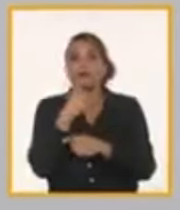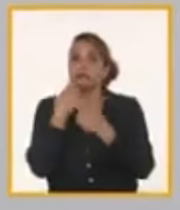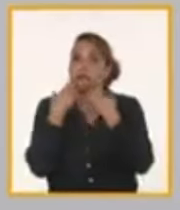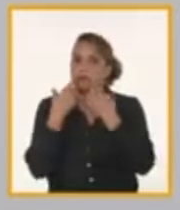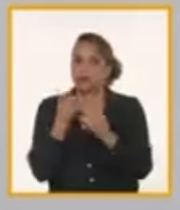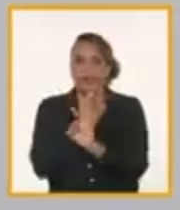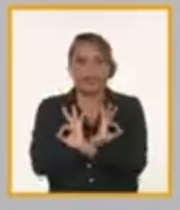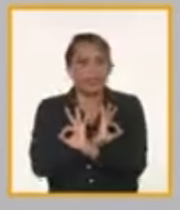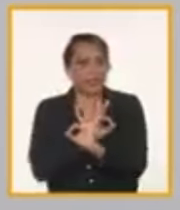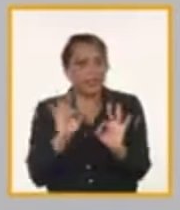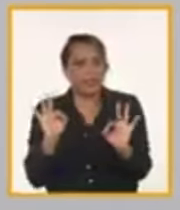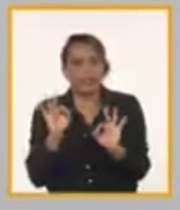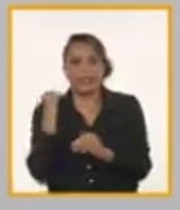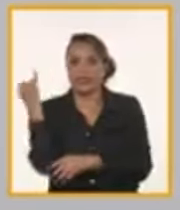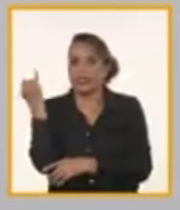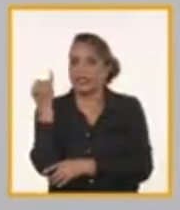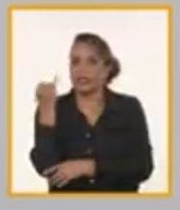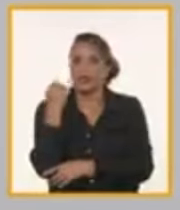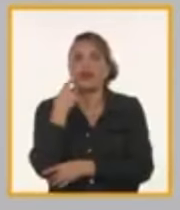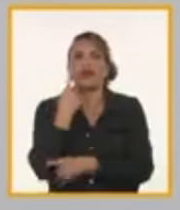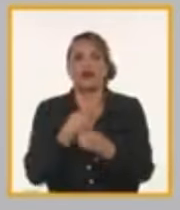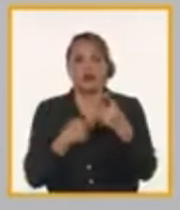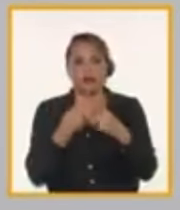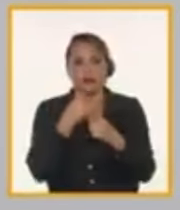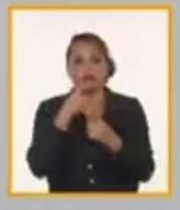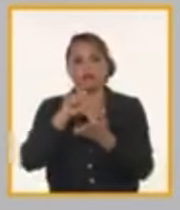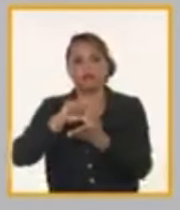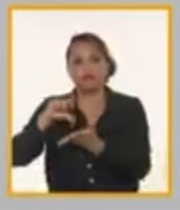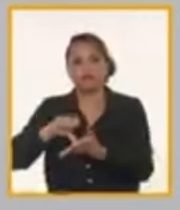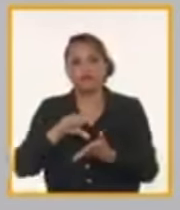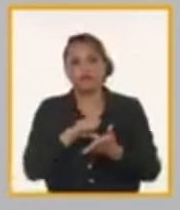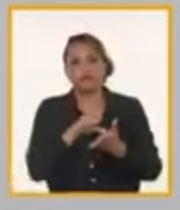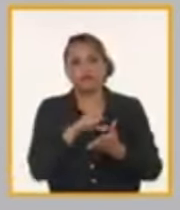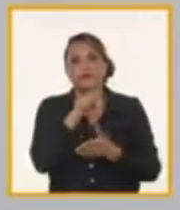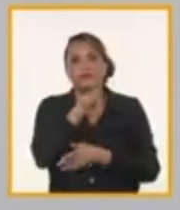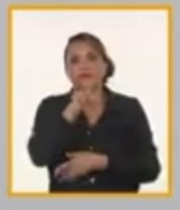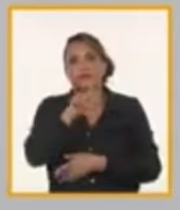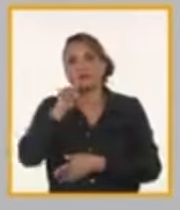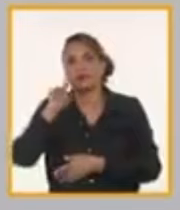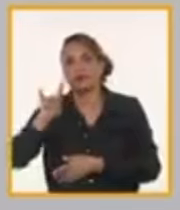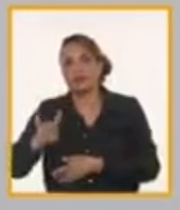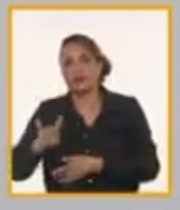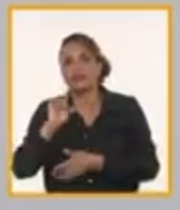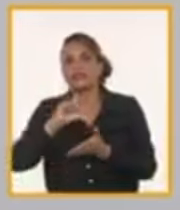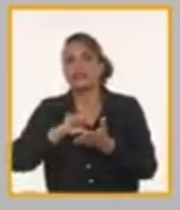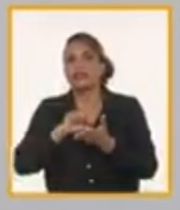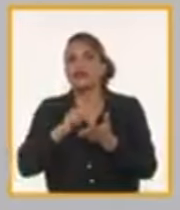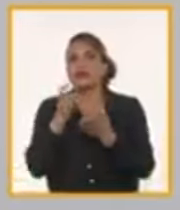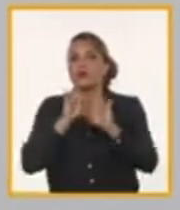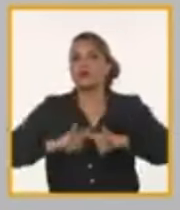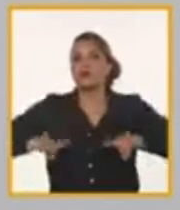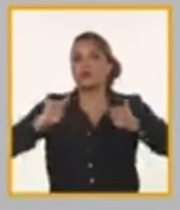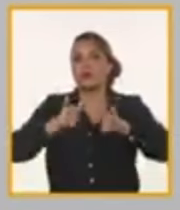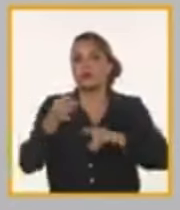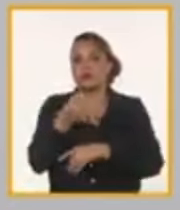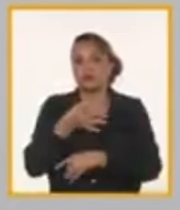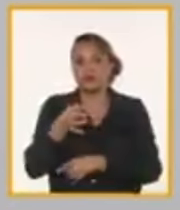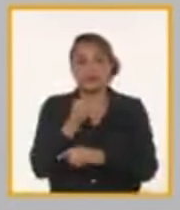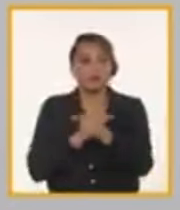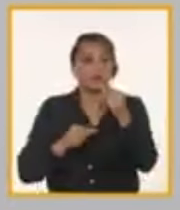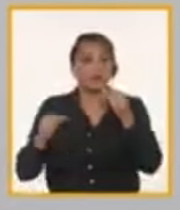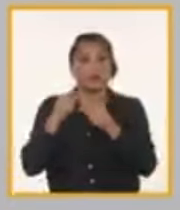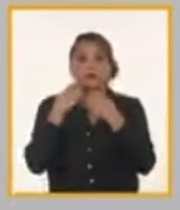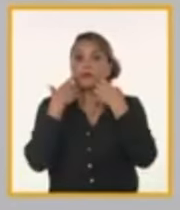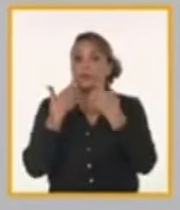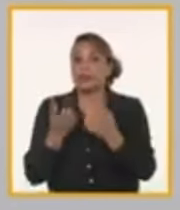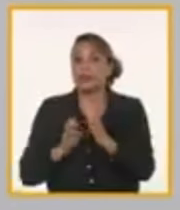enorme internacional muchos de ellos y nacional tenemos 119 centros universitarios municipales que son esenciales